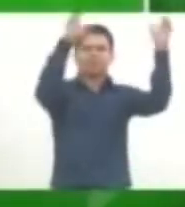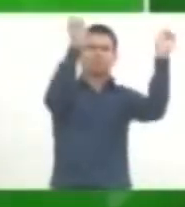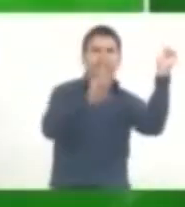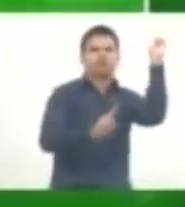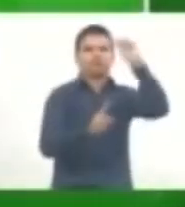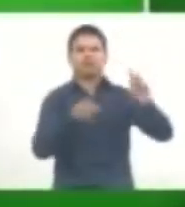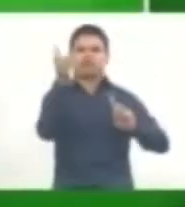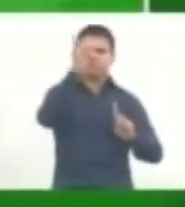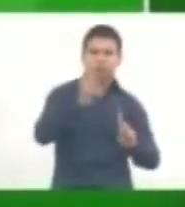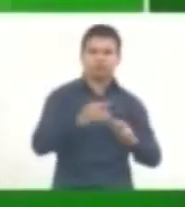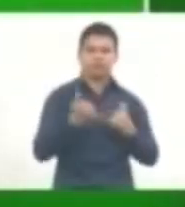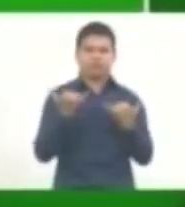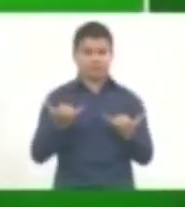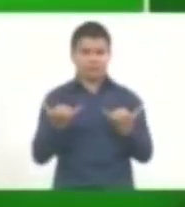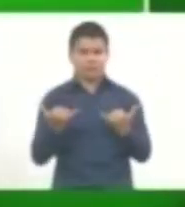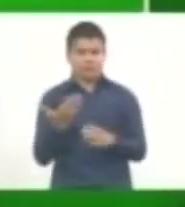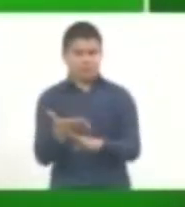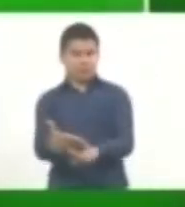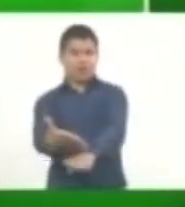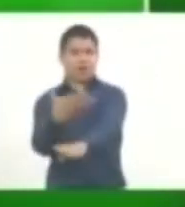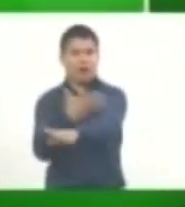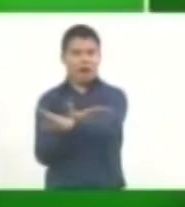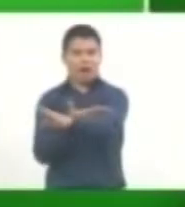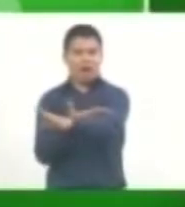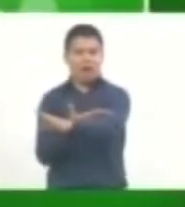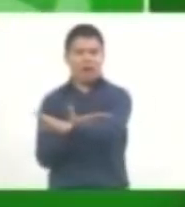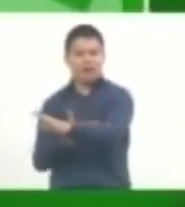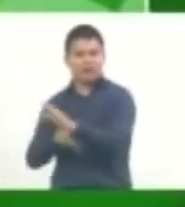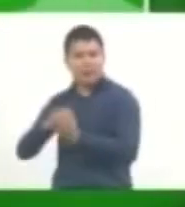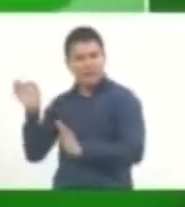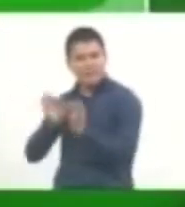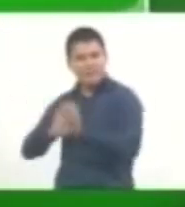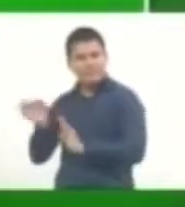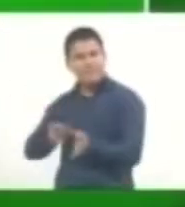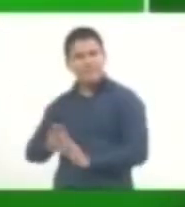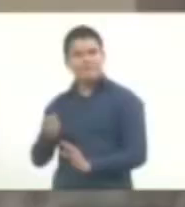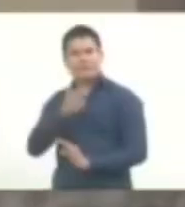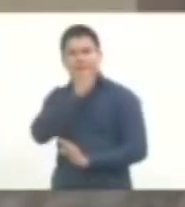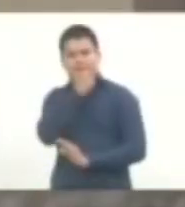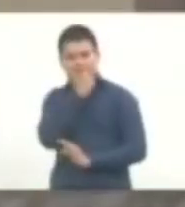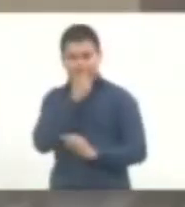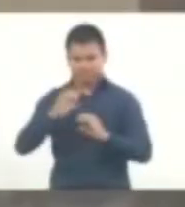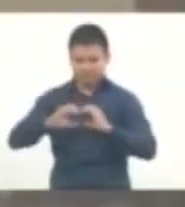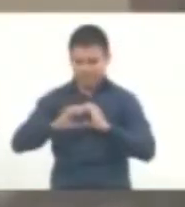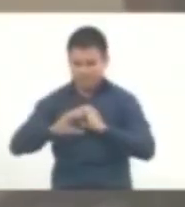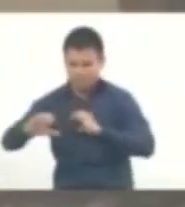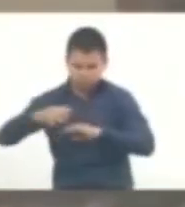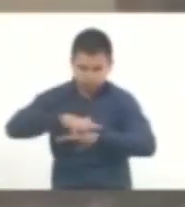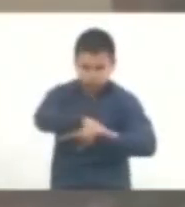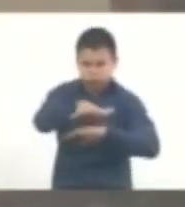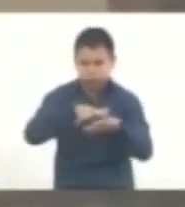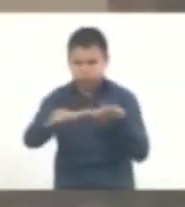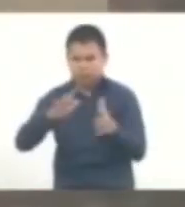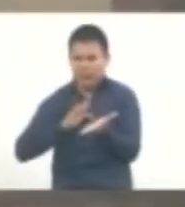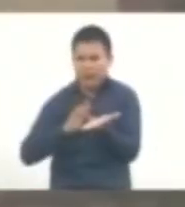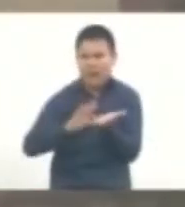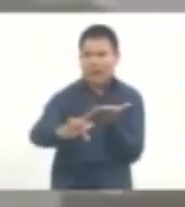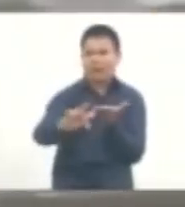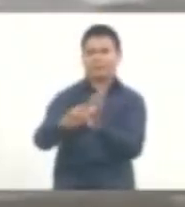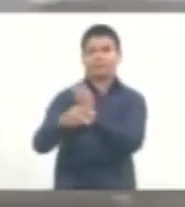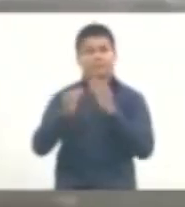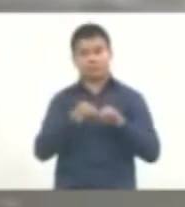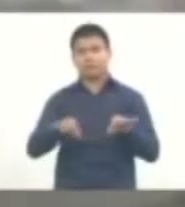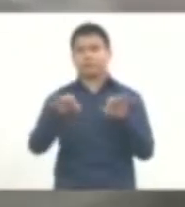se tienen las corrientes, los drenajes limpios. Ante ello, el Departamento del Atlántico inicia su plan